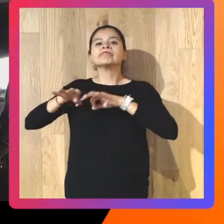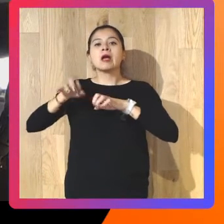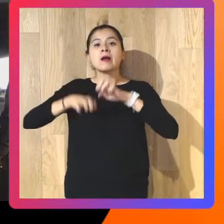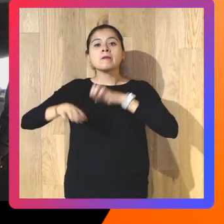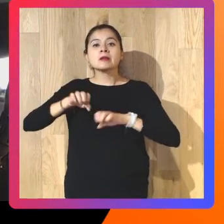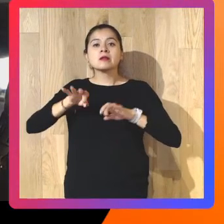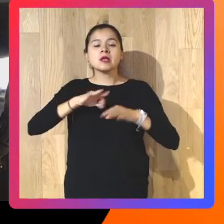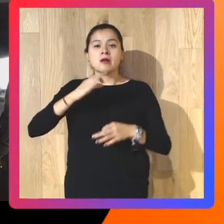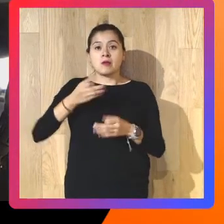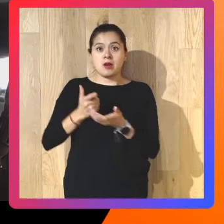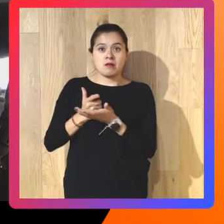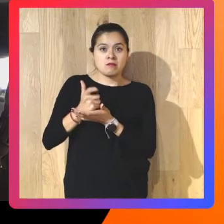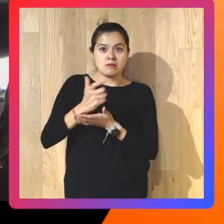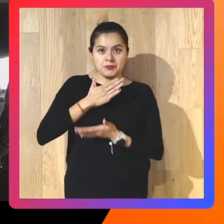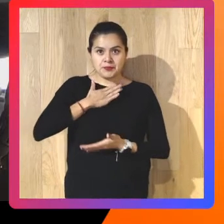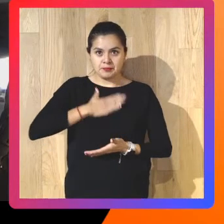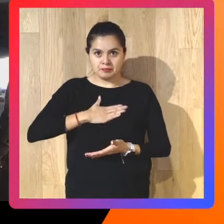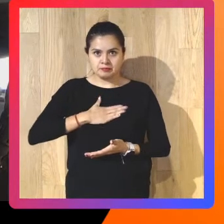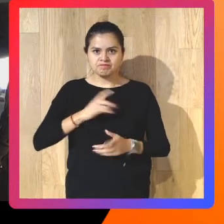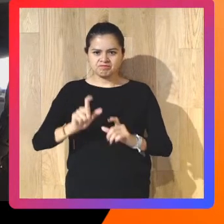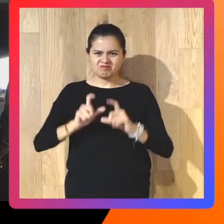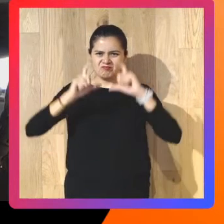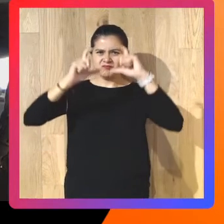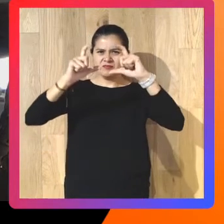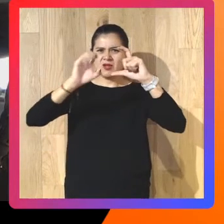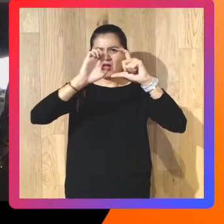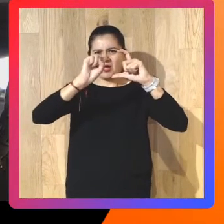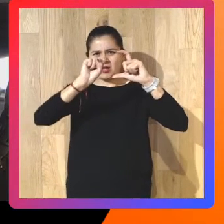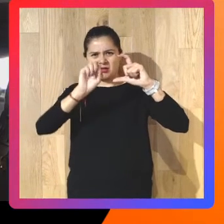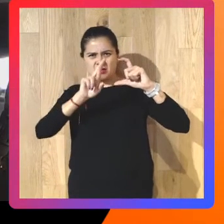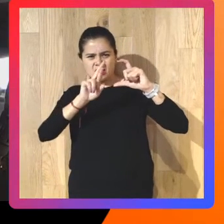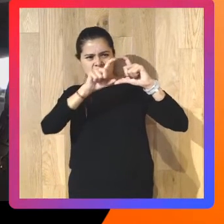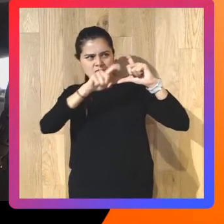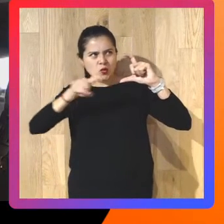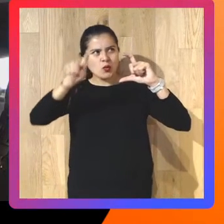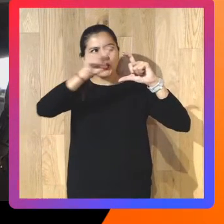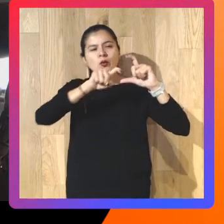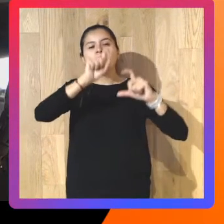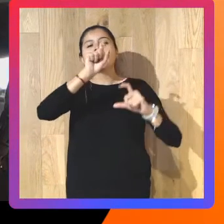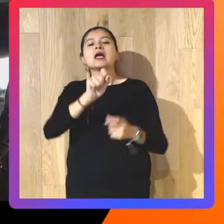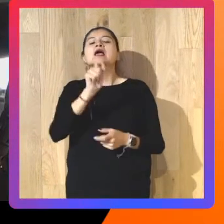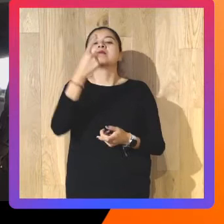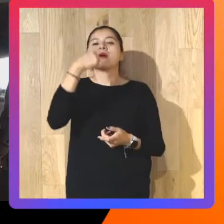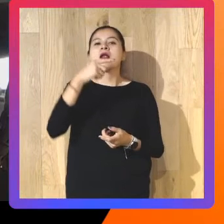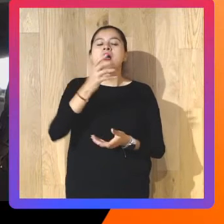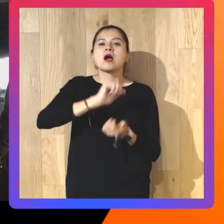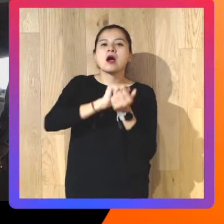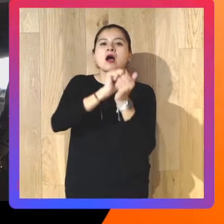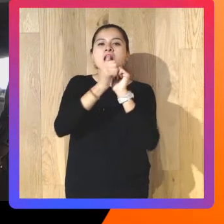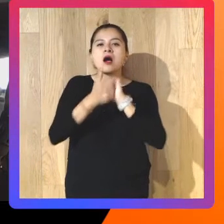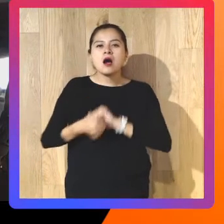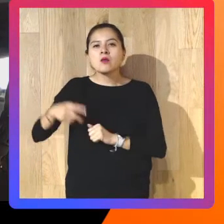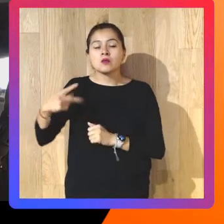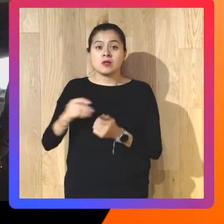salario digno. Este distintivo, ustedes saben, por un lado es un mecanismo para la transformación de las empresas,